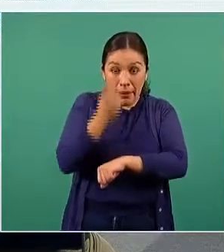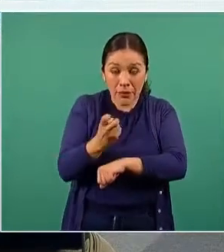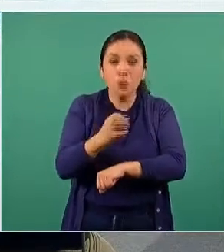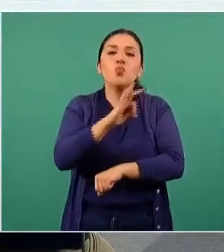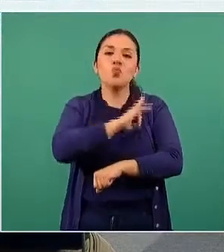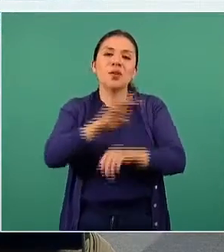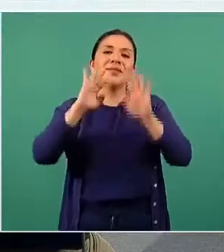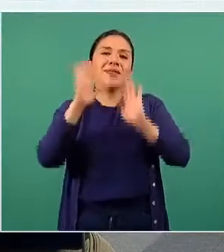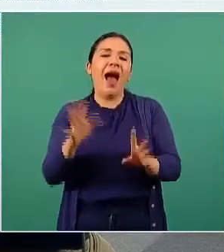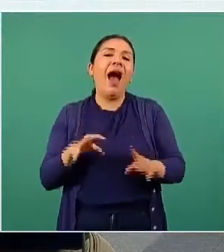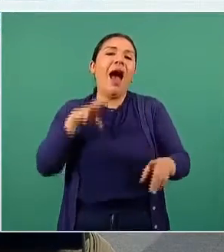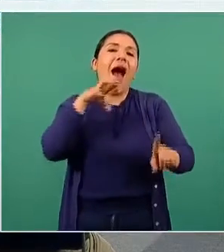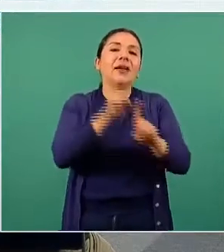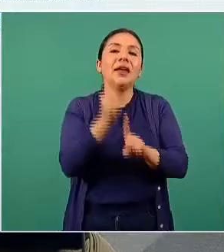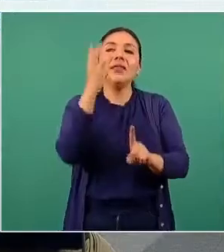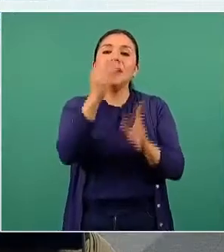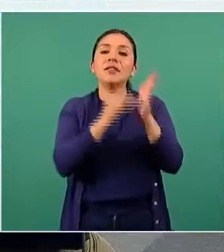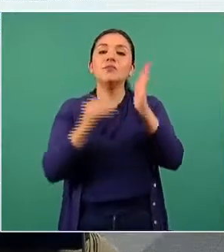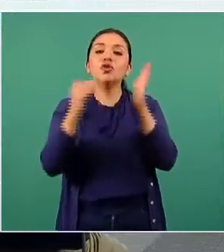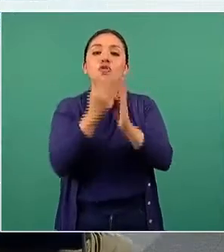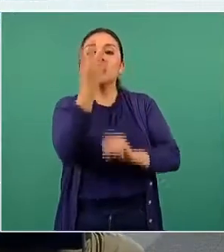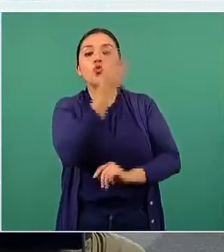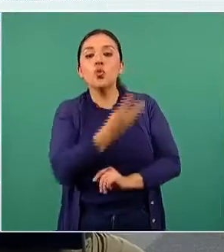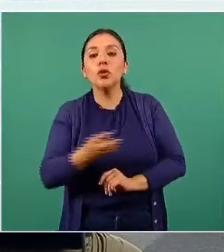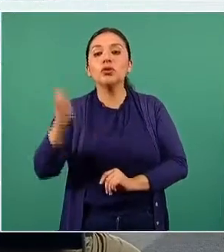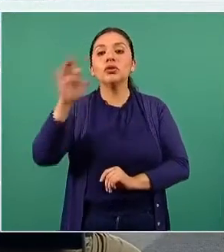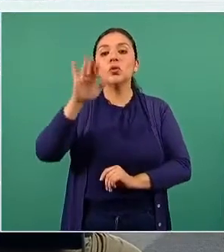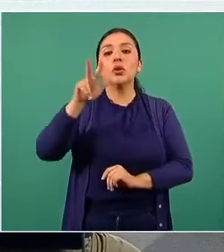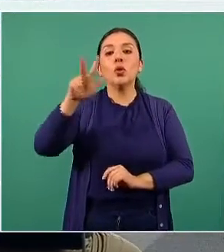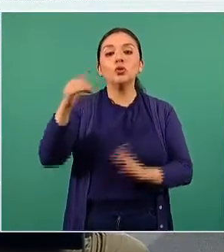estaremos alcanzando estas